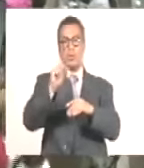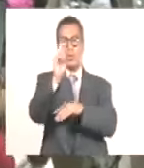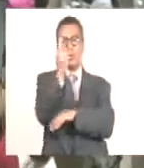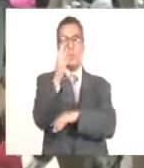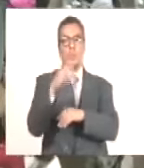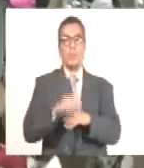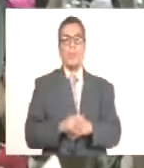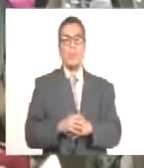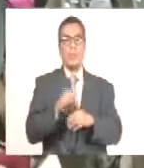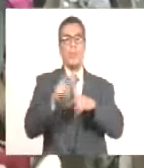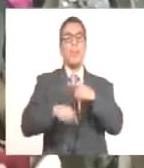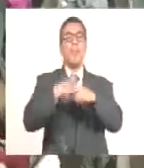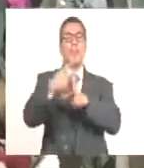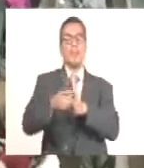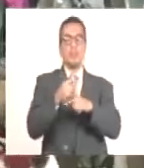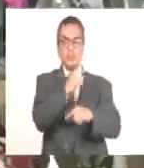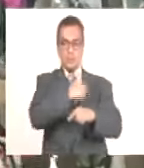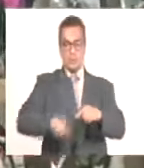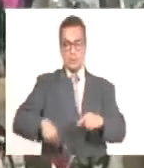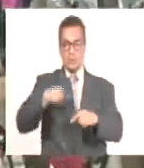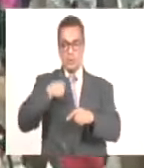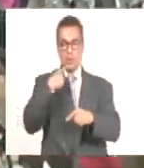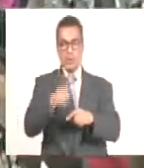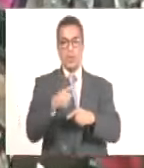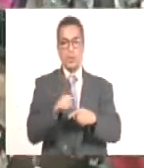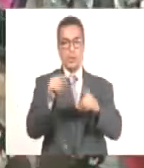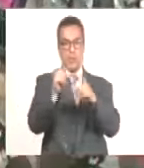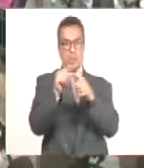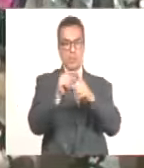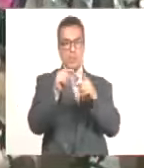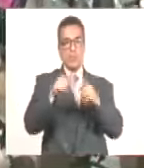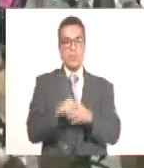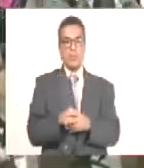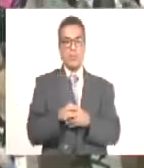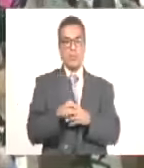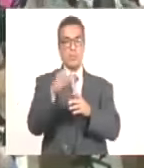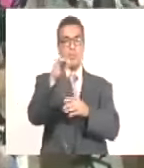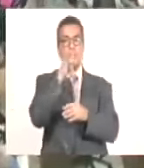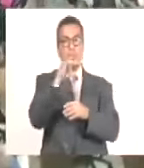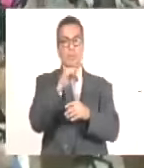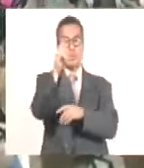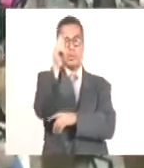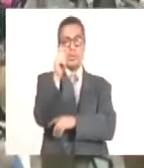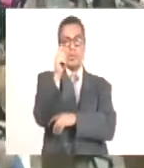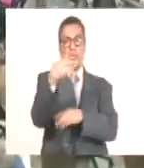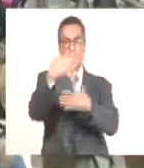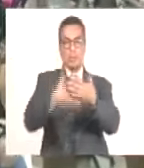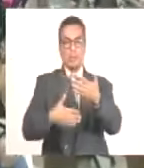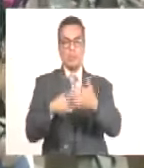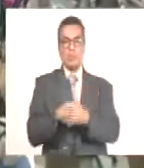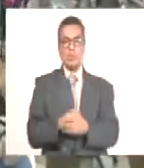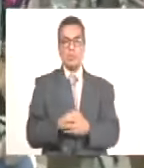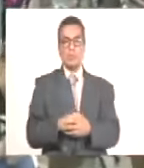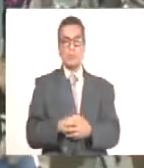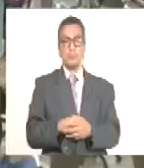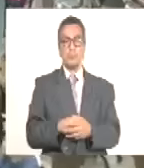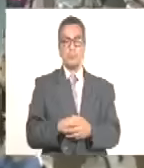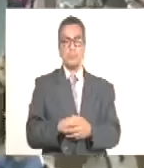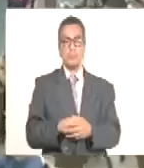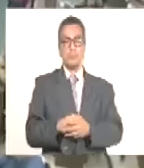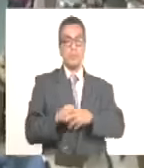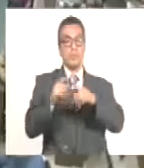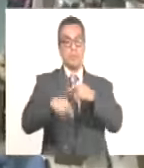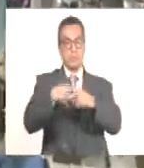Uruguay. Seguidamente, el presidente otorgó el derecho de palabra de información a los diputados indicados en lista adjunta.